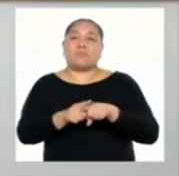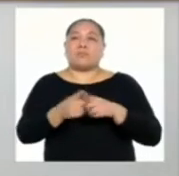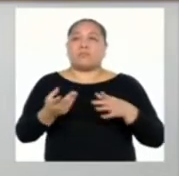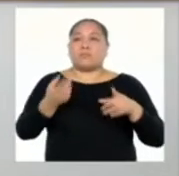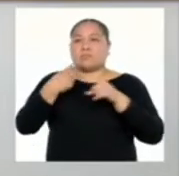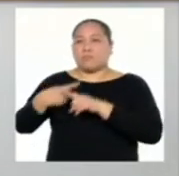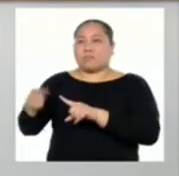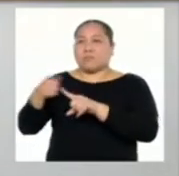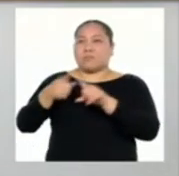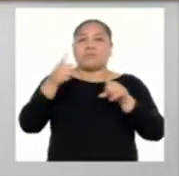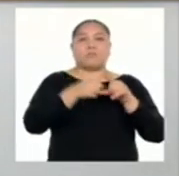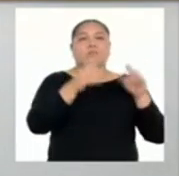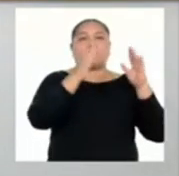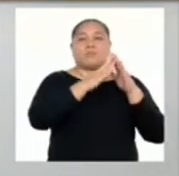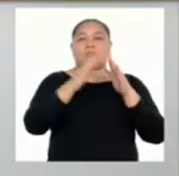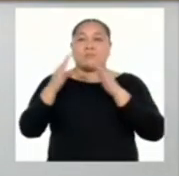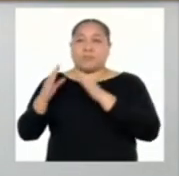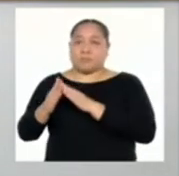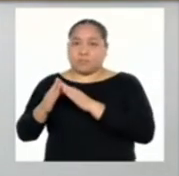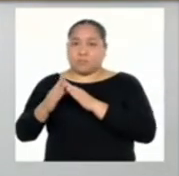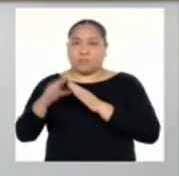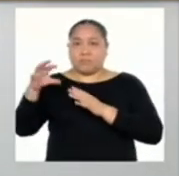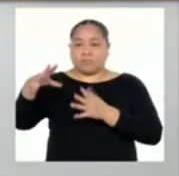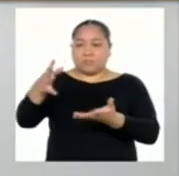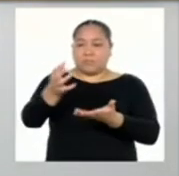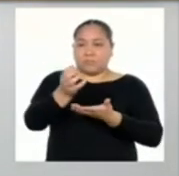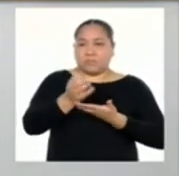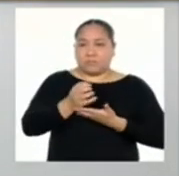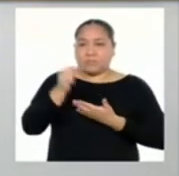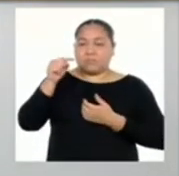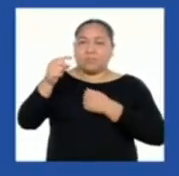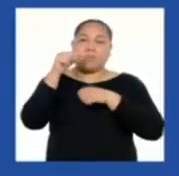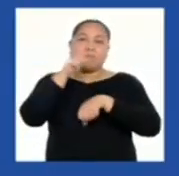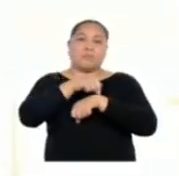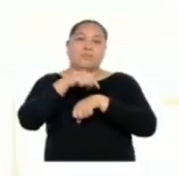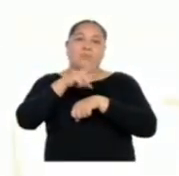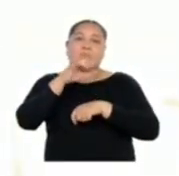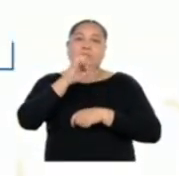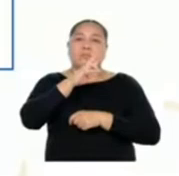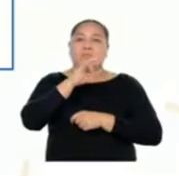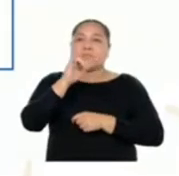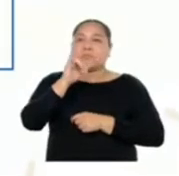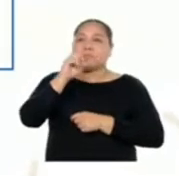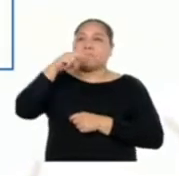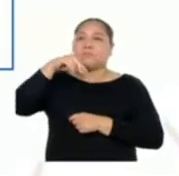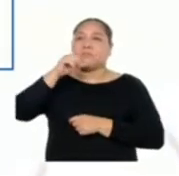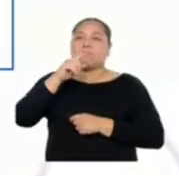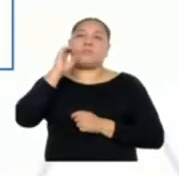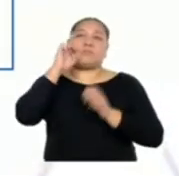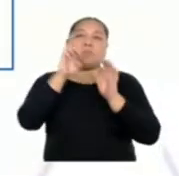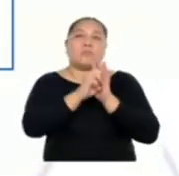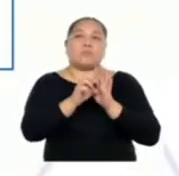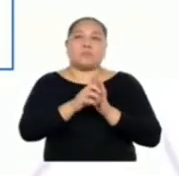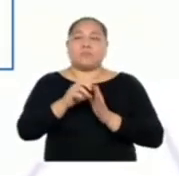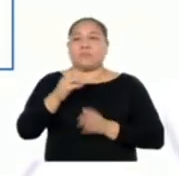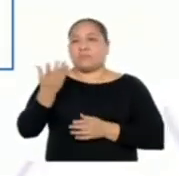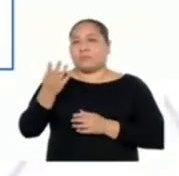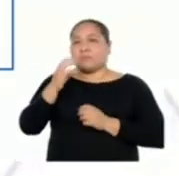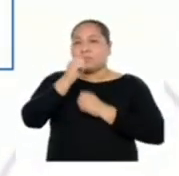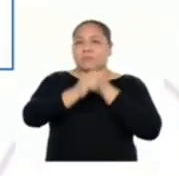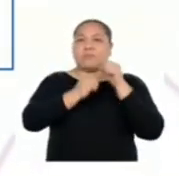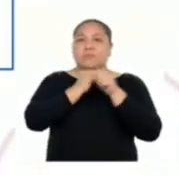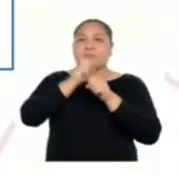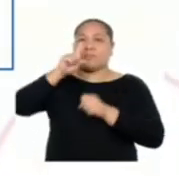tenemos las diferentes casas de recogimiento en el Virreinato del Perú. Por ejemplo, en el año